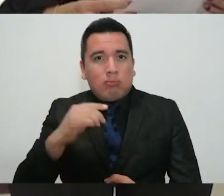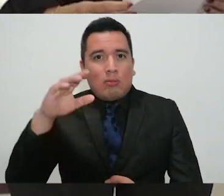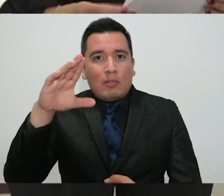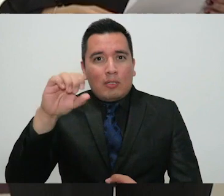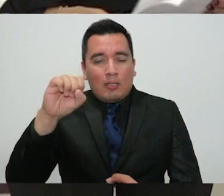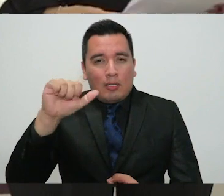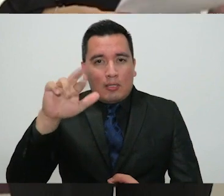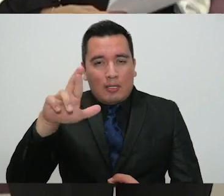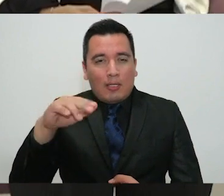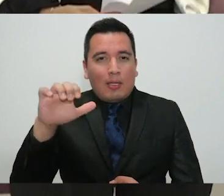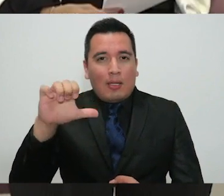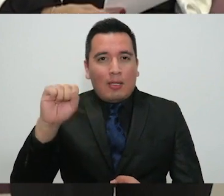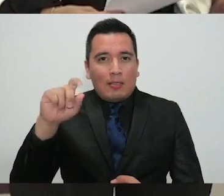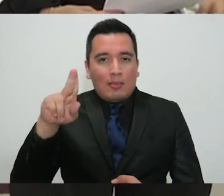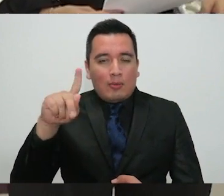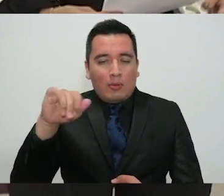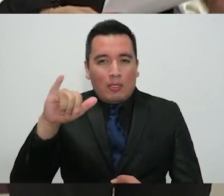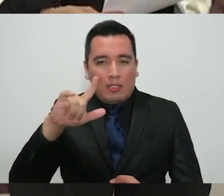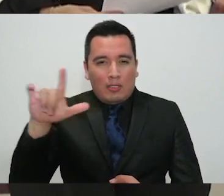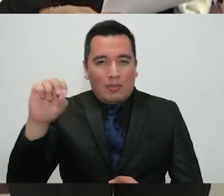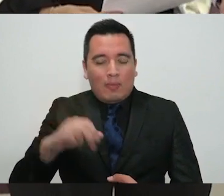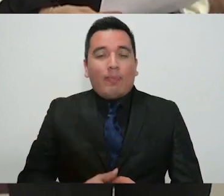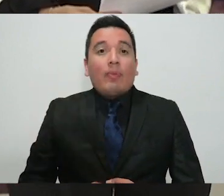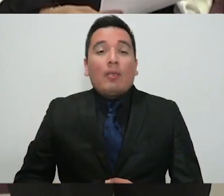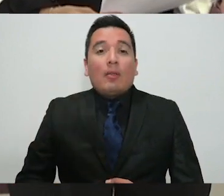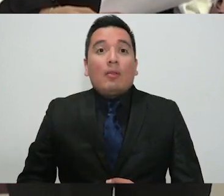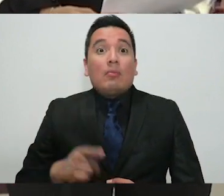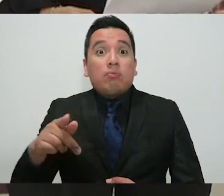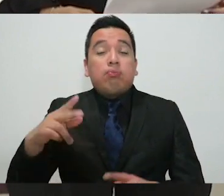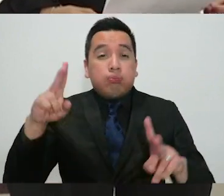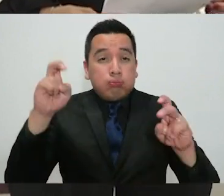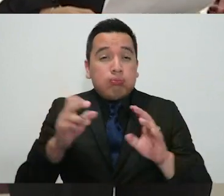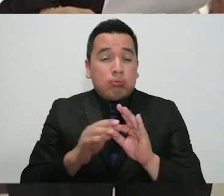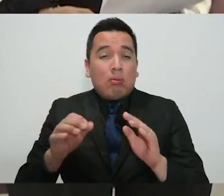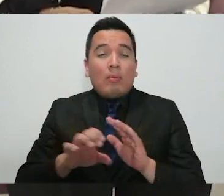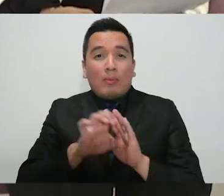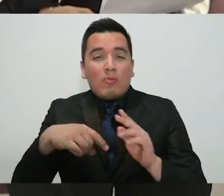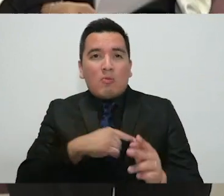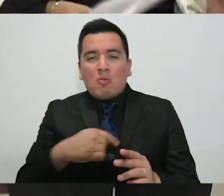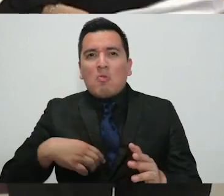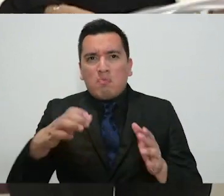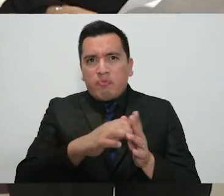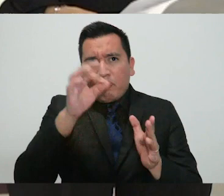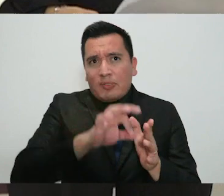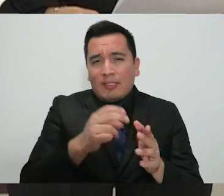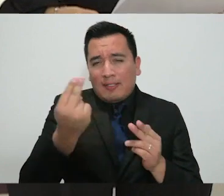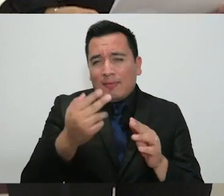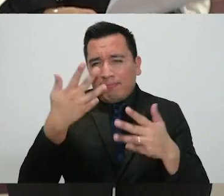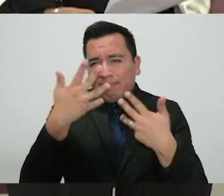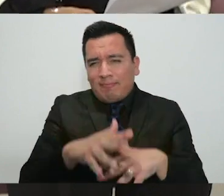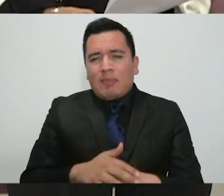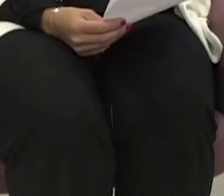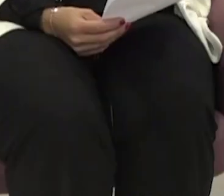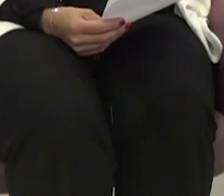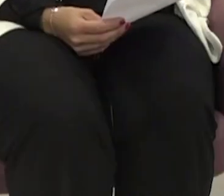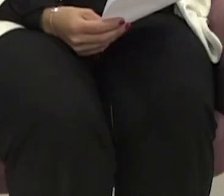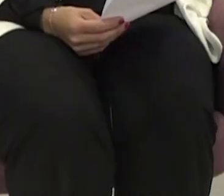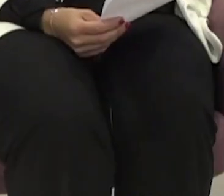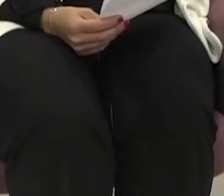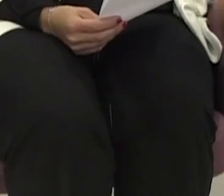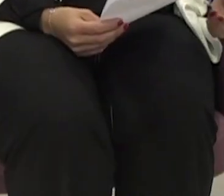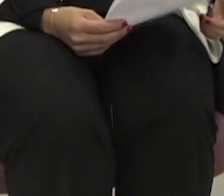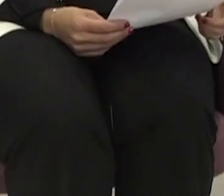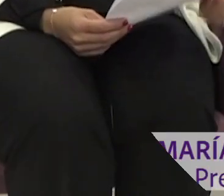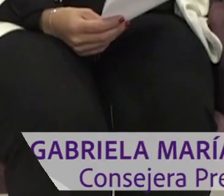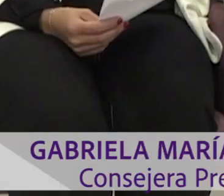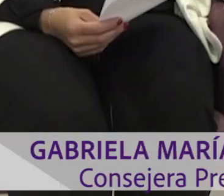Astudillo Reyes acerca del tema de una agenda democrática incluyente. Y antes de irnos al corte, platicábamos acerca de la